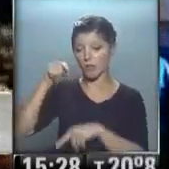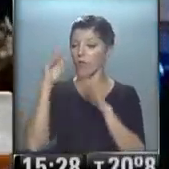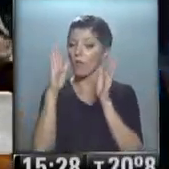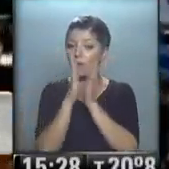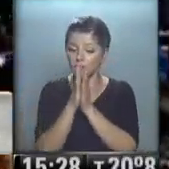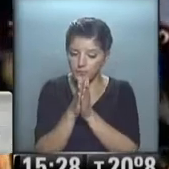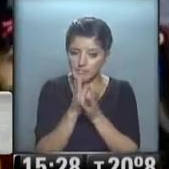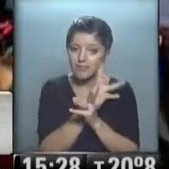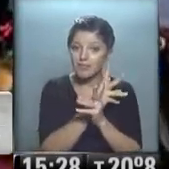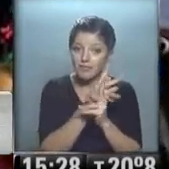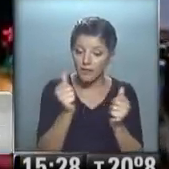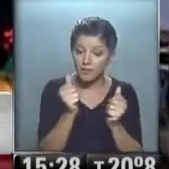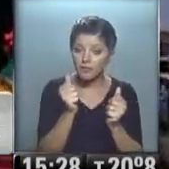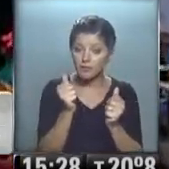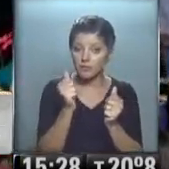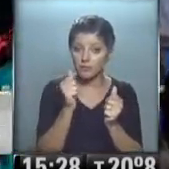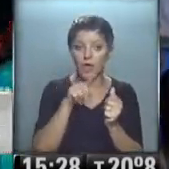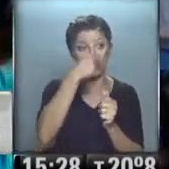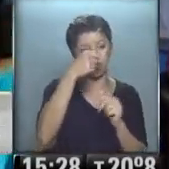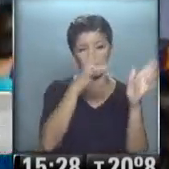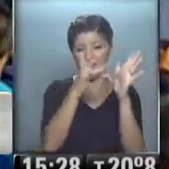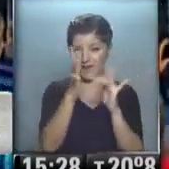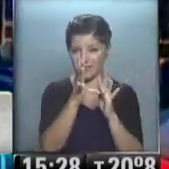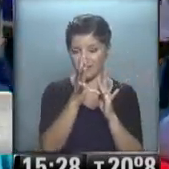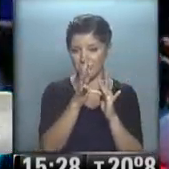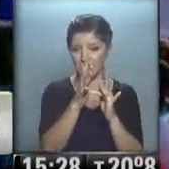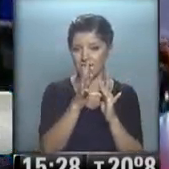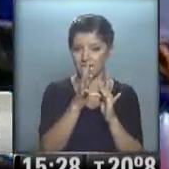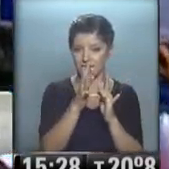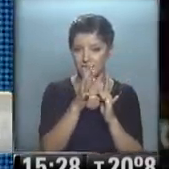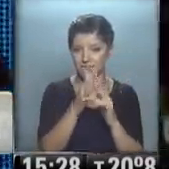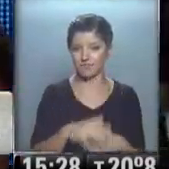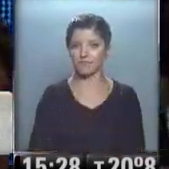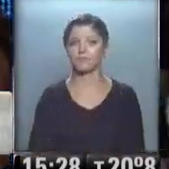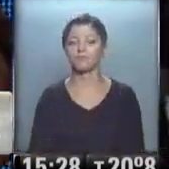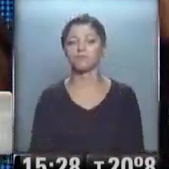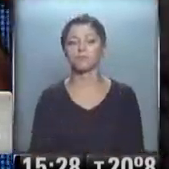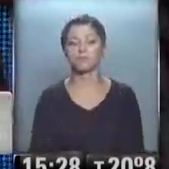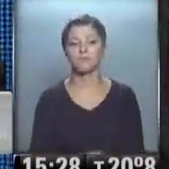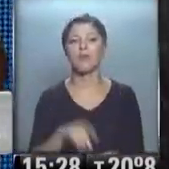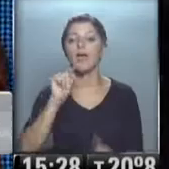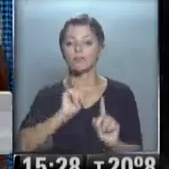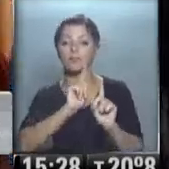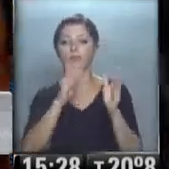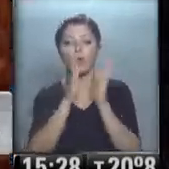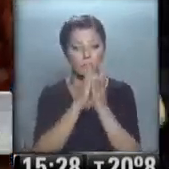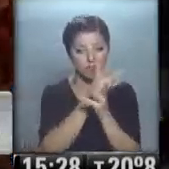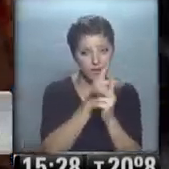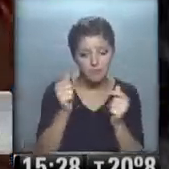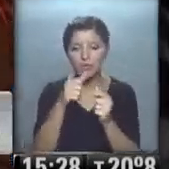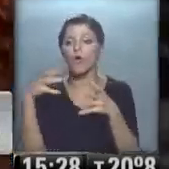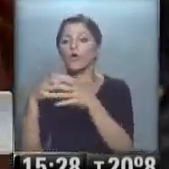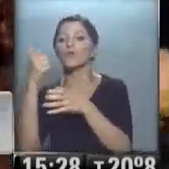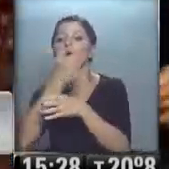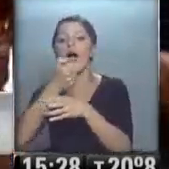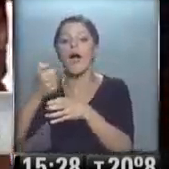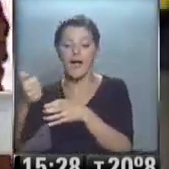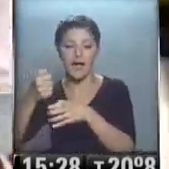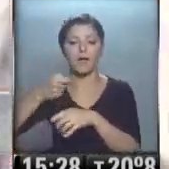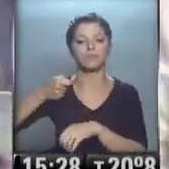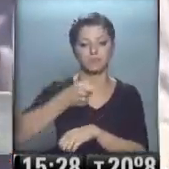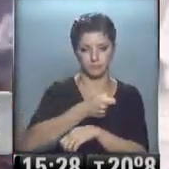misa en otra parroquia de la ciudad de Buenos Aires, era interceptado y asesinado por la AAA. La presidenta de la